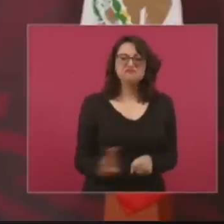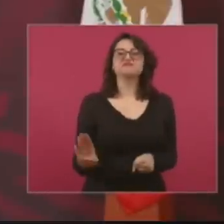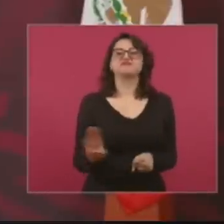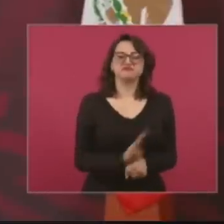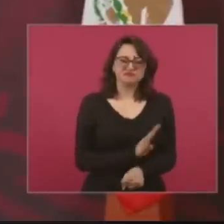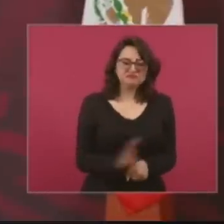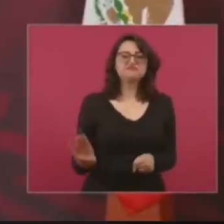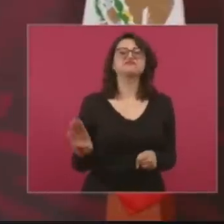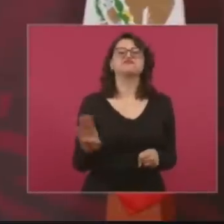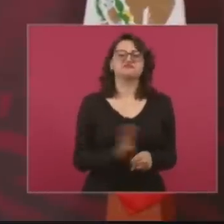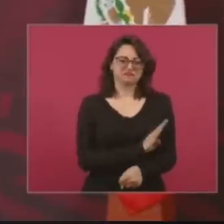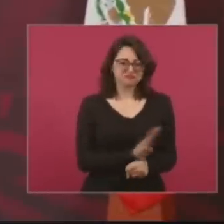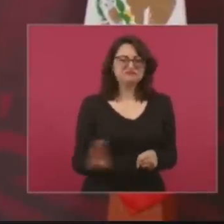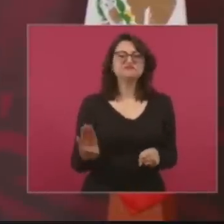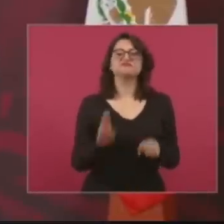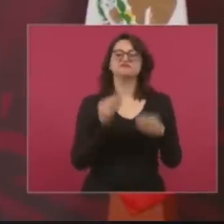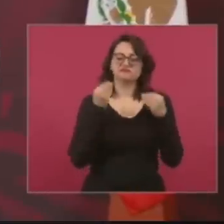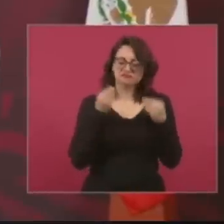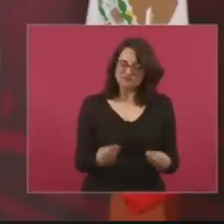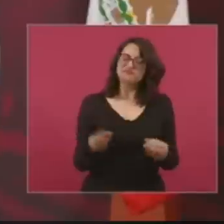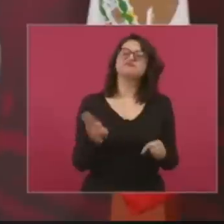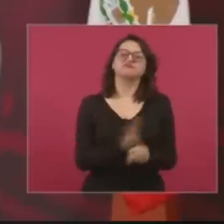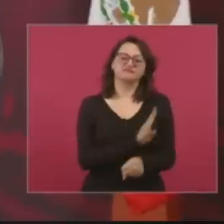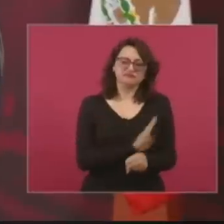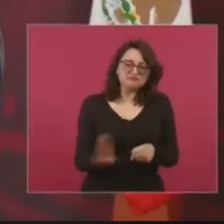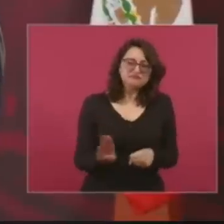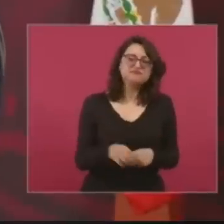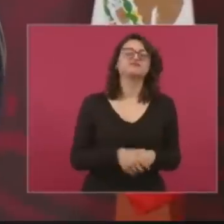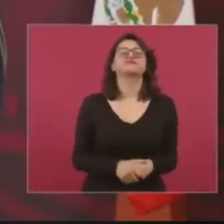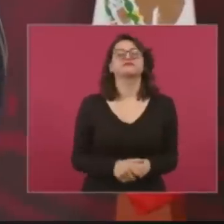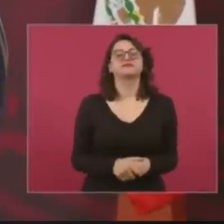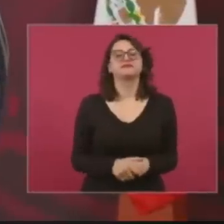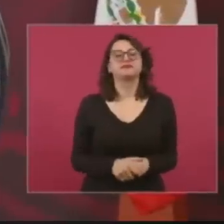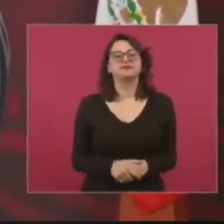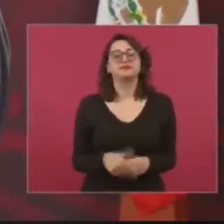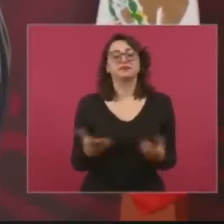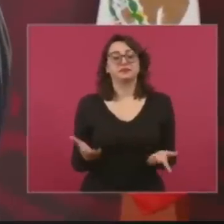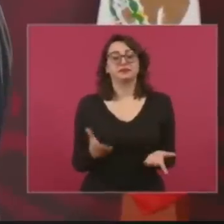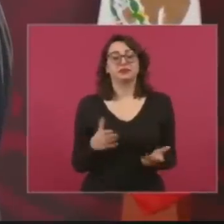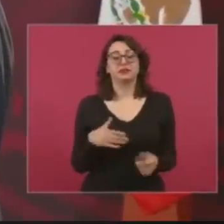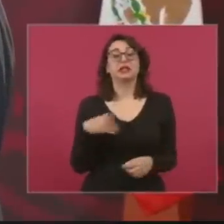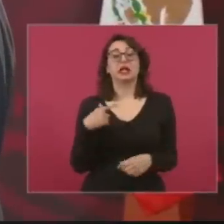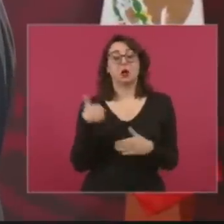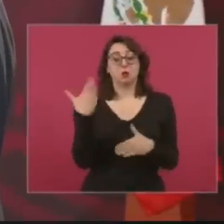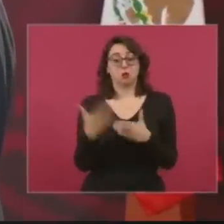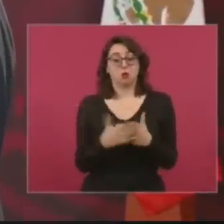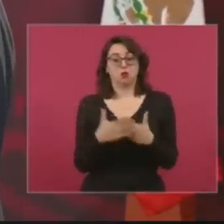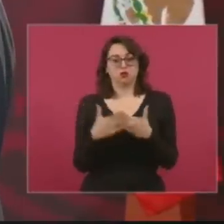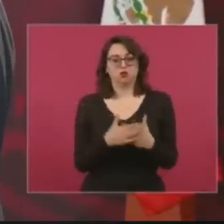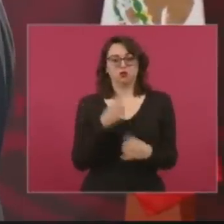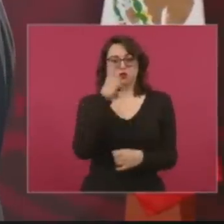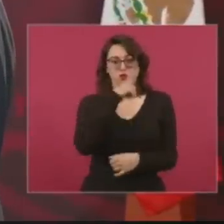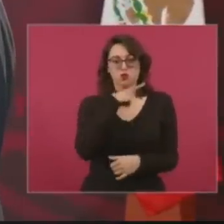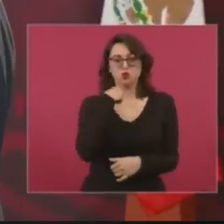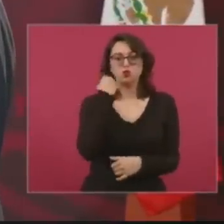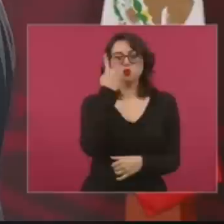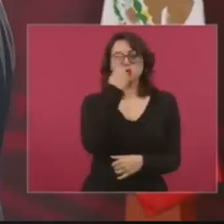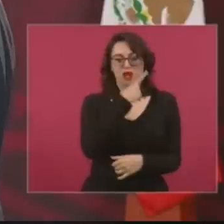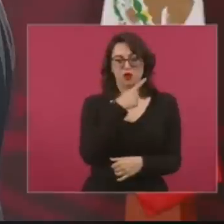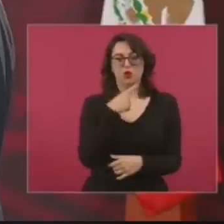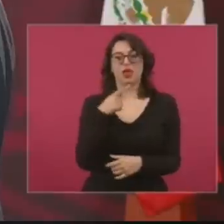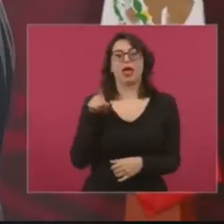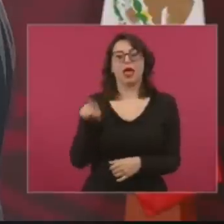favorablemente a raíz de esto en la próxima hora morena va a salir